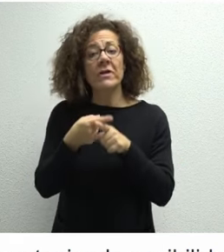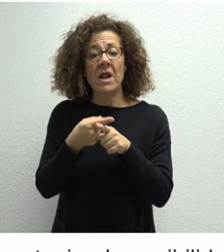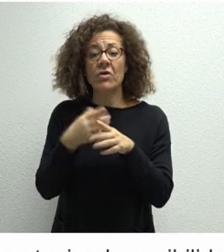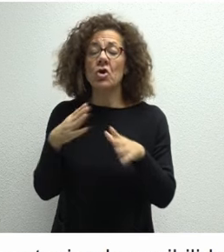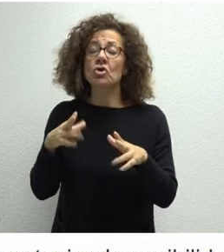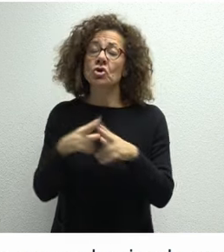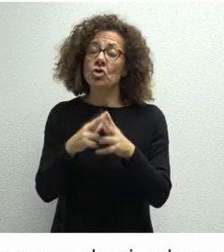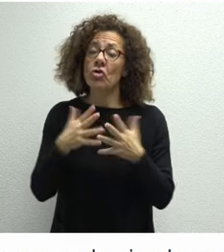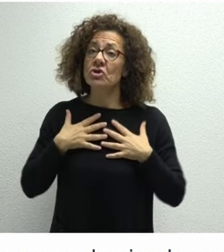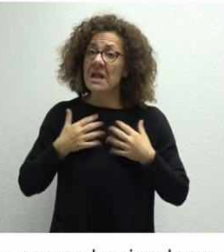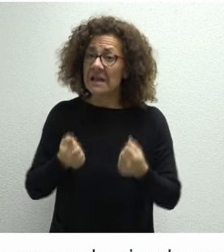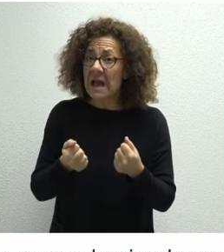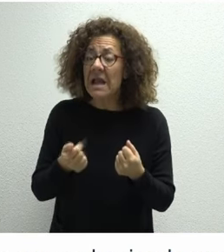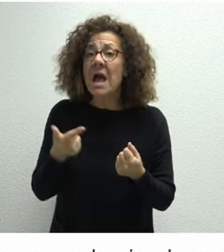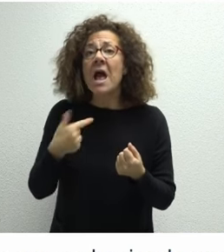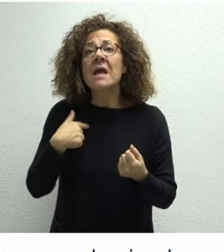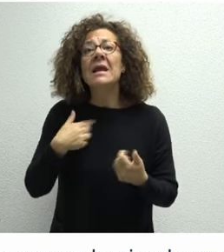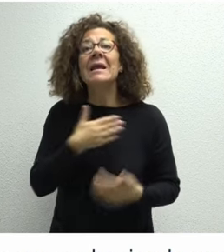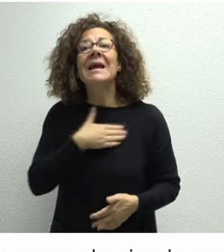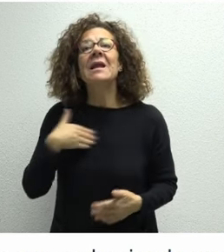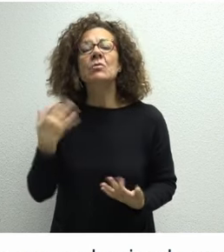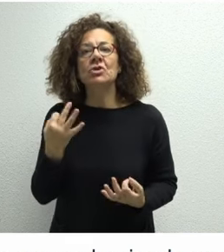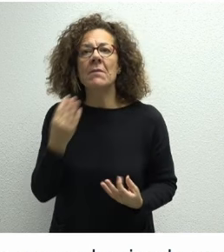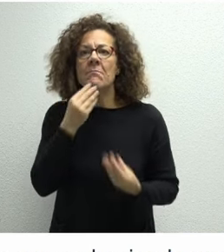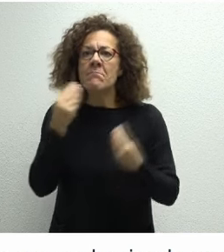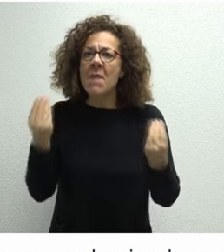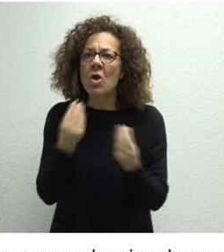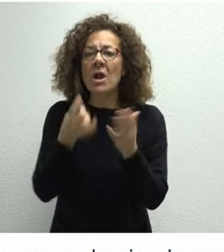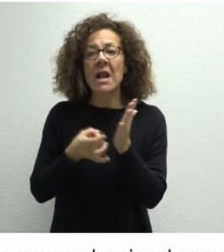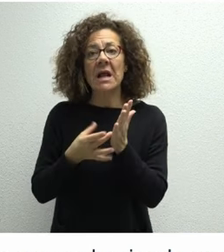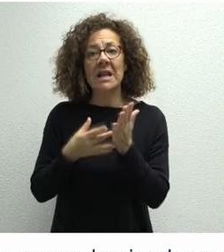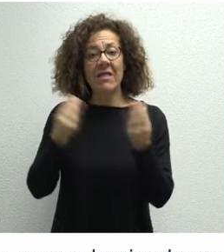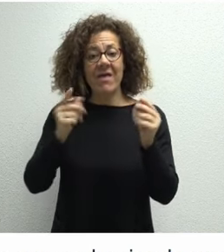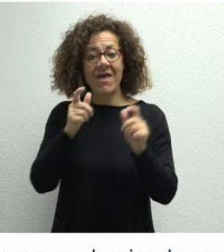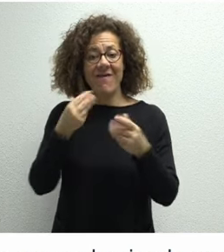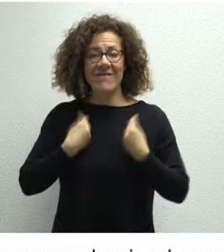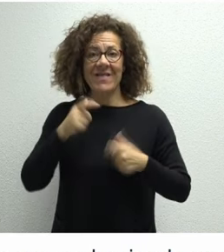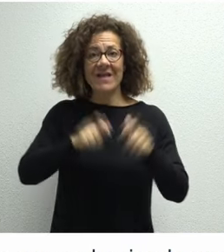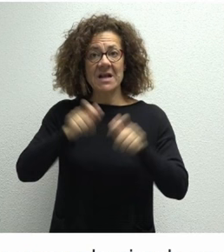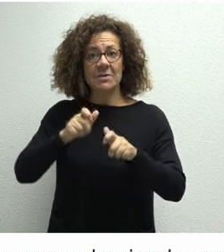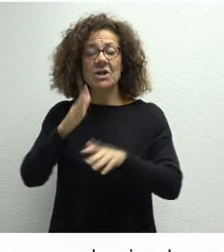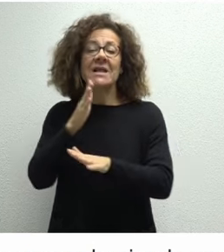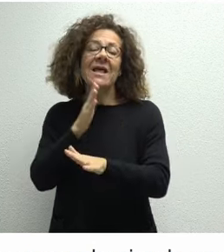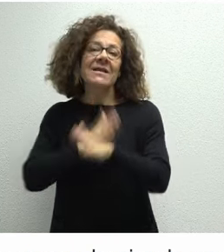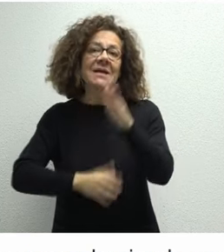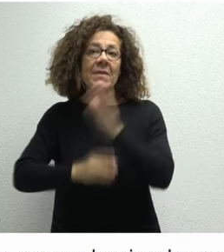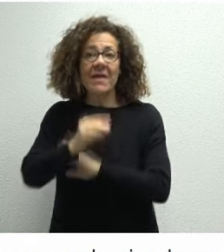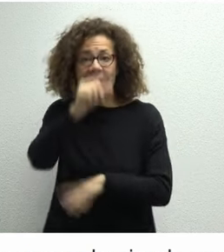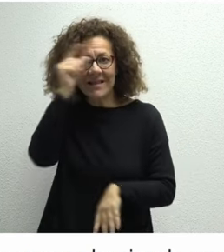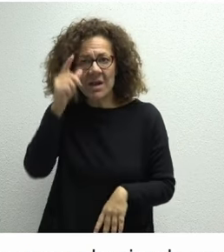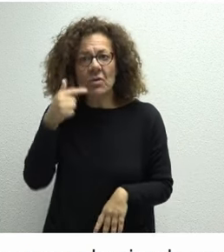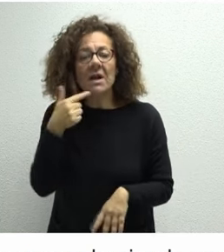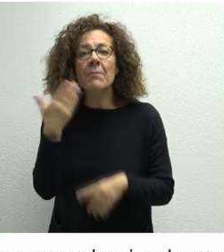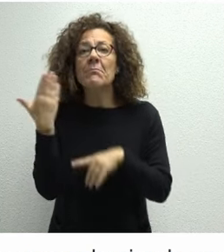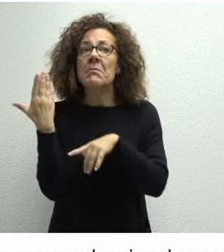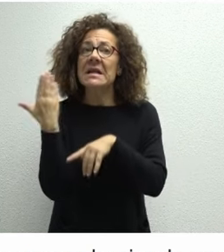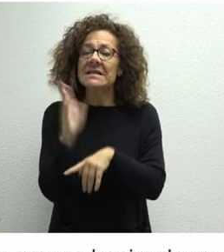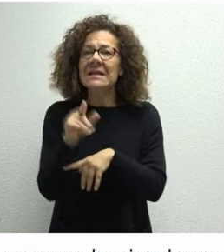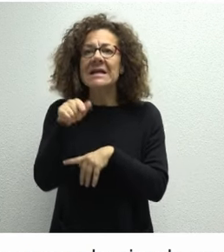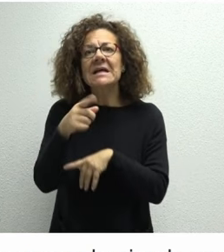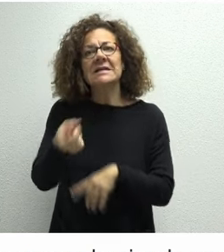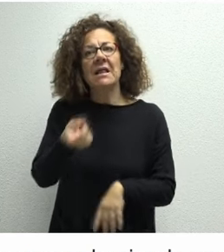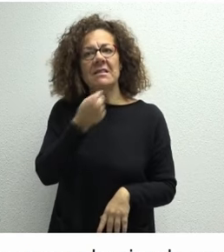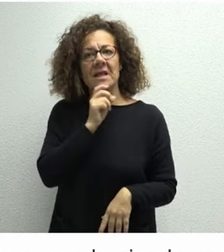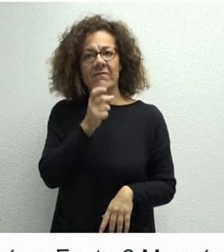que estamos exponiendo aquí y que pretendemos pues mejorar la calidad de vida de las personas con discapacidad intelectual que presentan esas